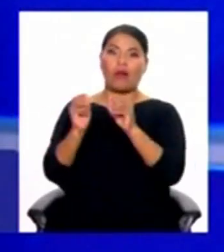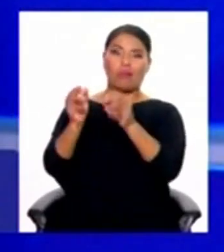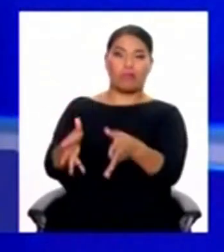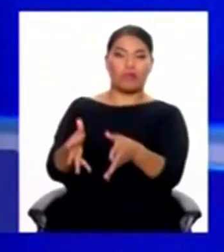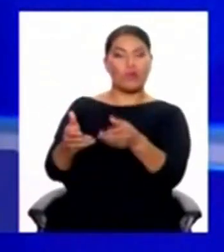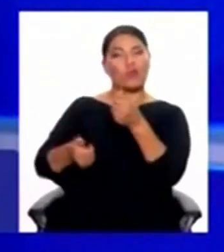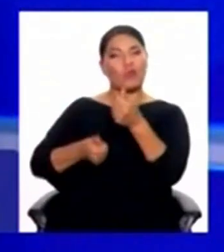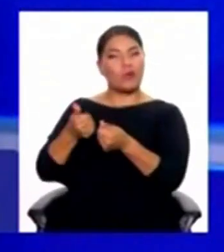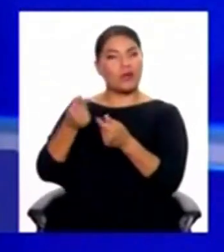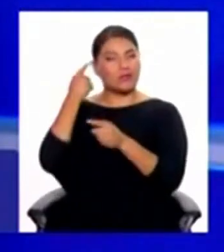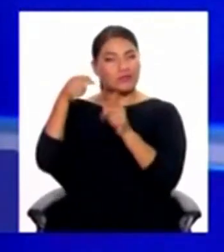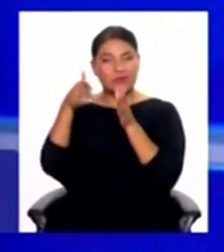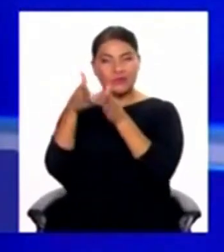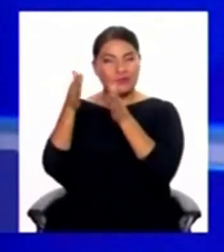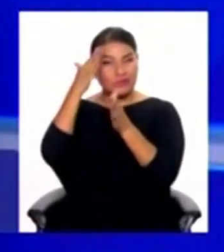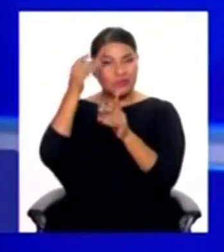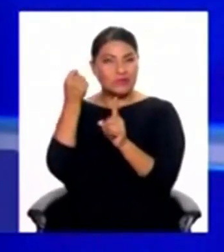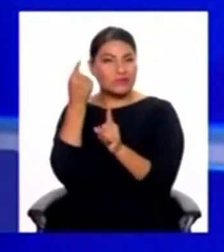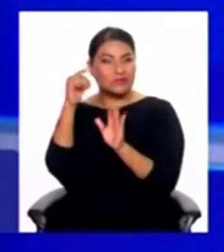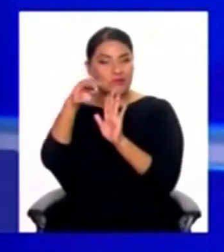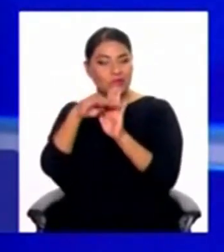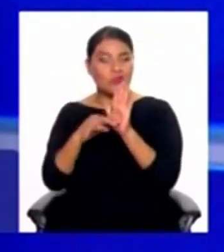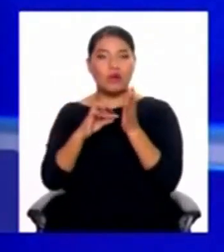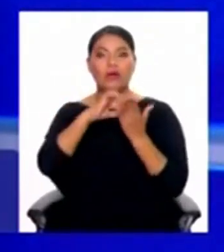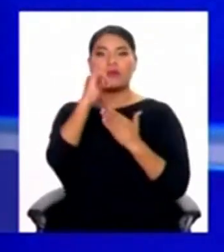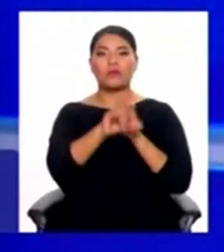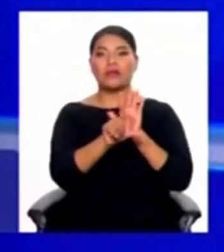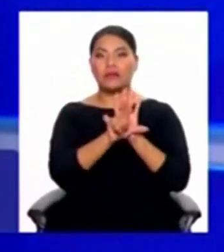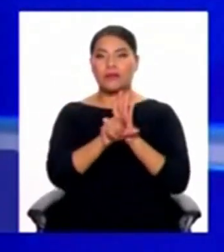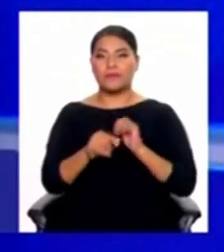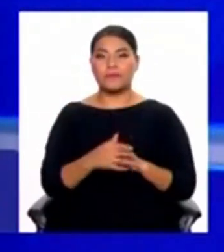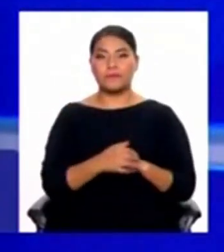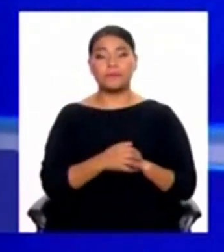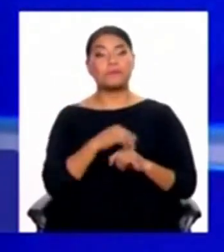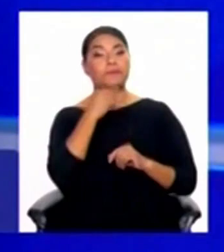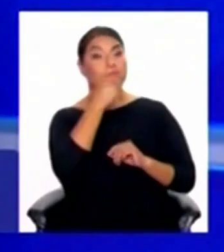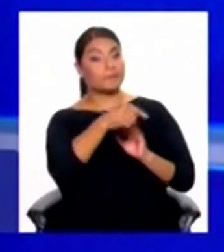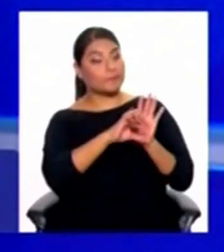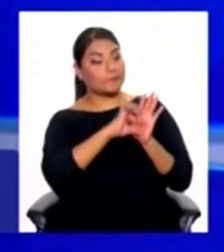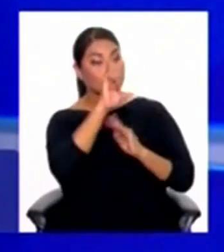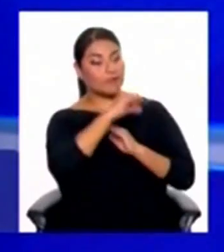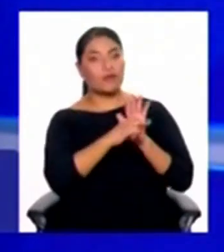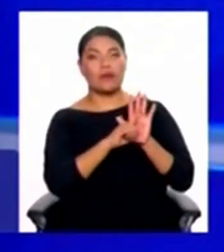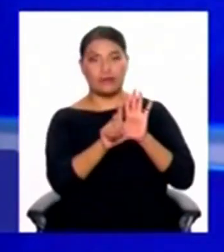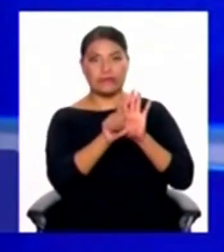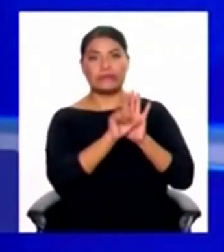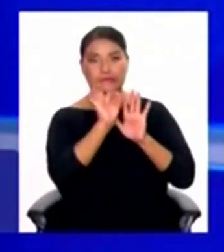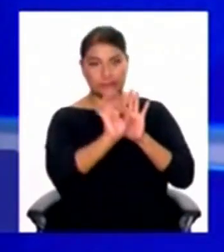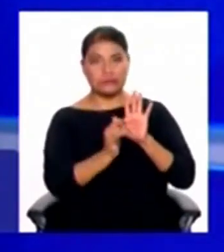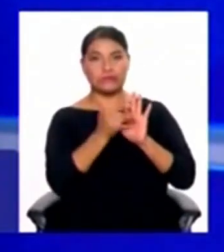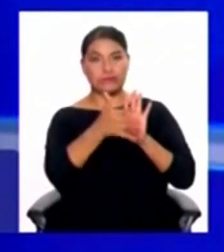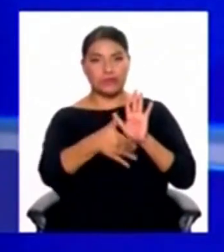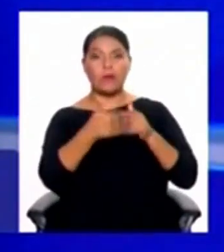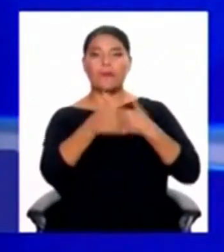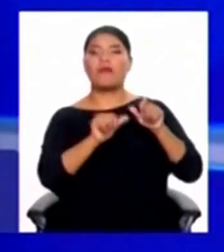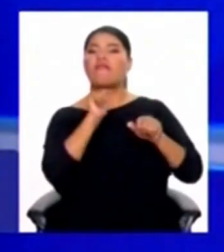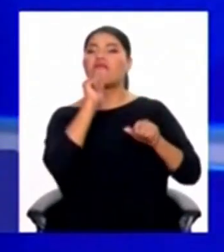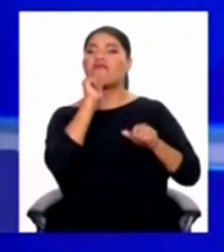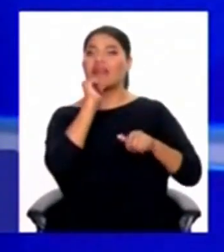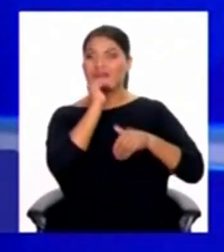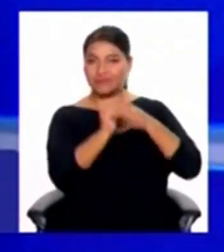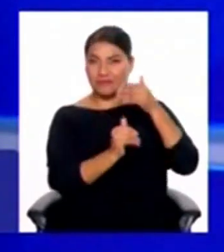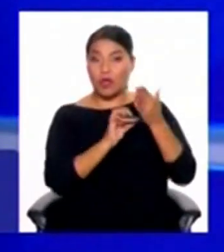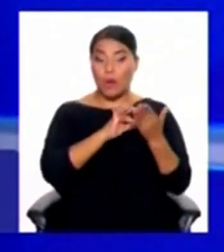sido elevado desde el Ejecutivo al Legislativo para que sea discutido y esperemos se convierta en ley. Esto va a demandar, tú sabes,